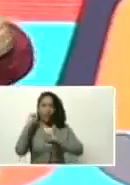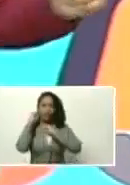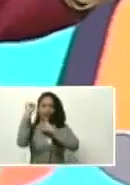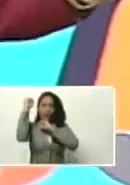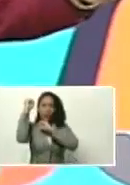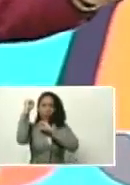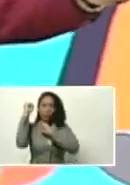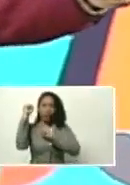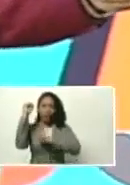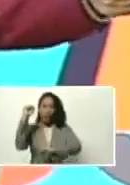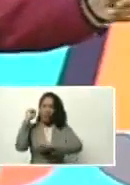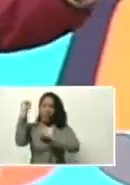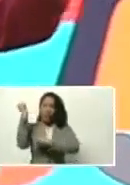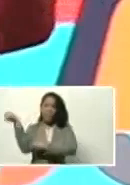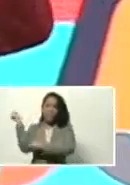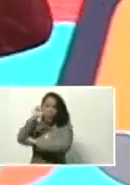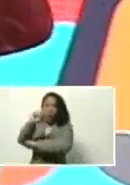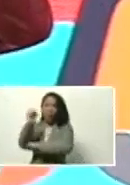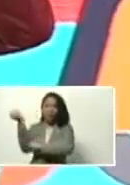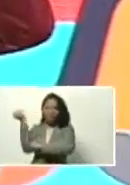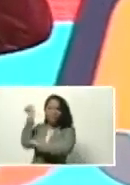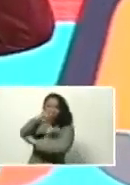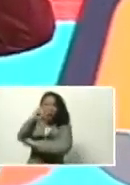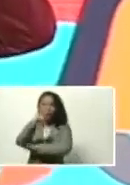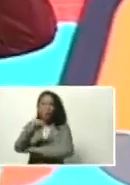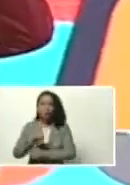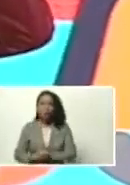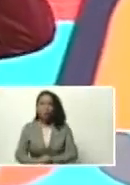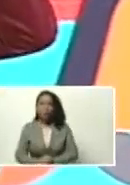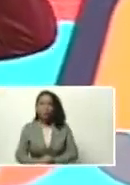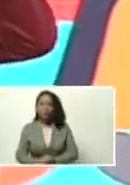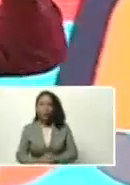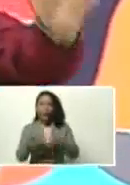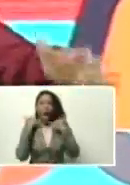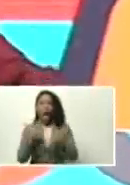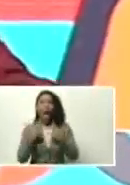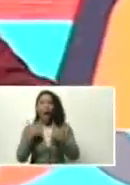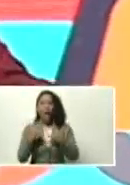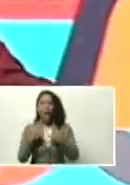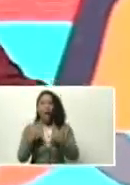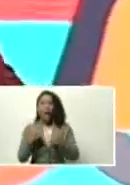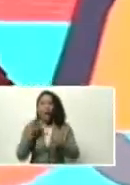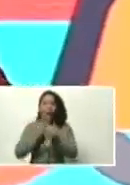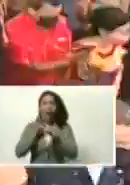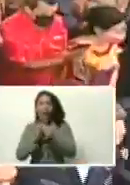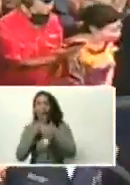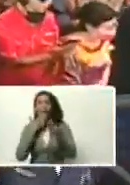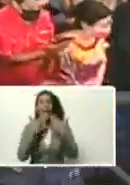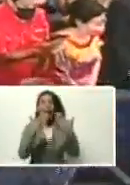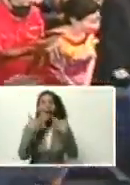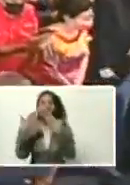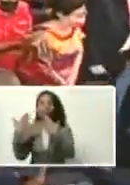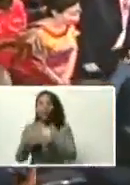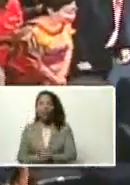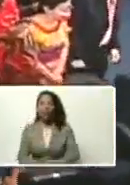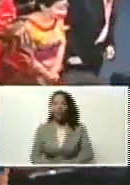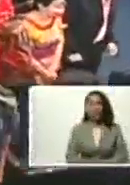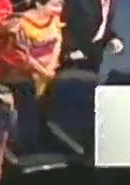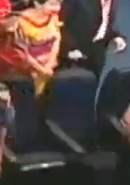Venceremos, venceremos, venceremos. Ahora cantemos. Gracias, muchas gracias.